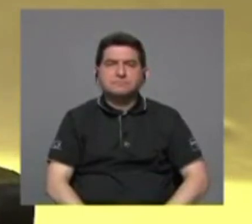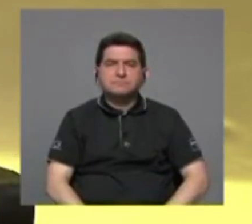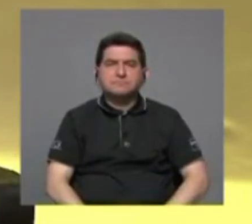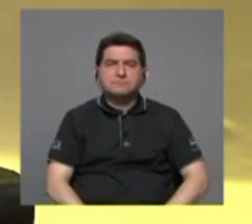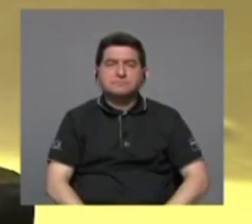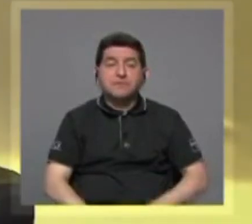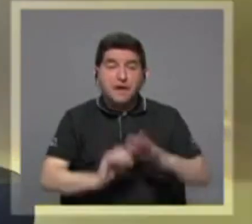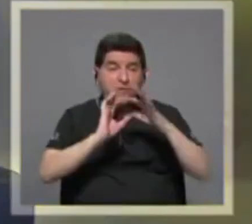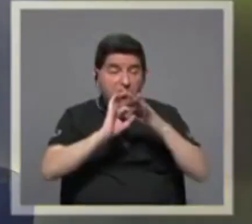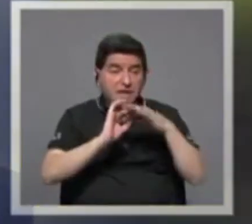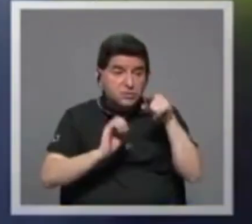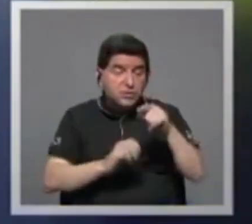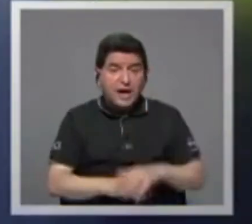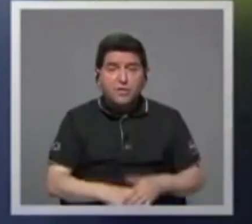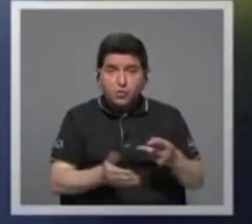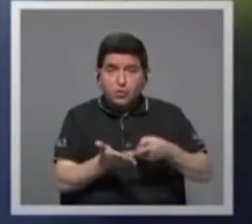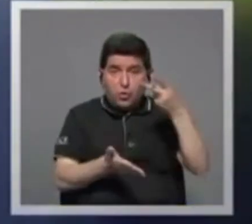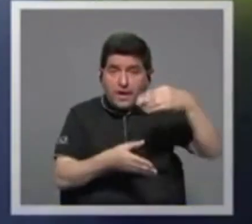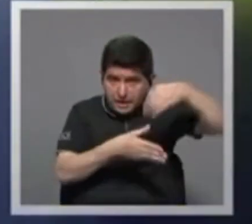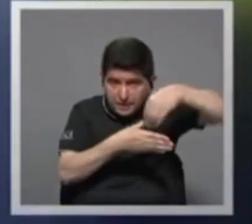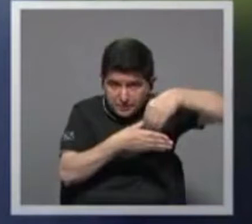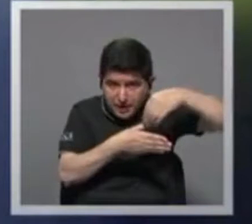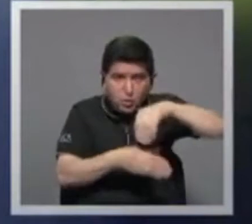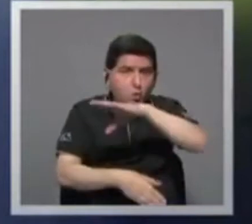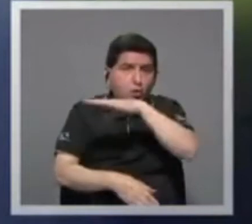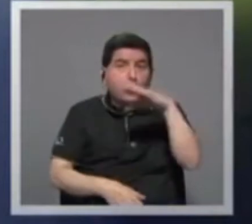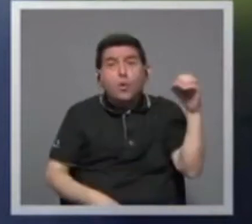esa riqueza? O, si se quiere,